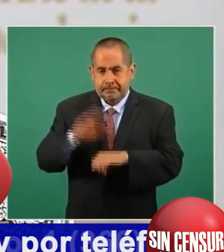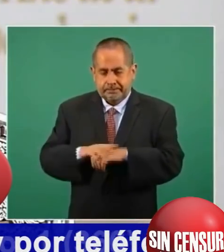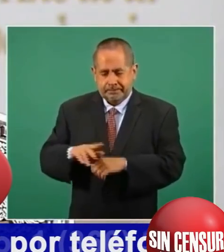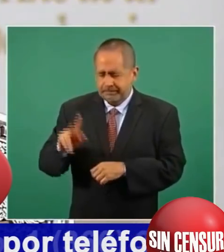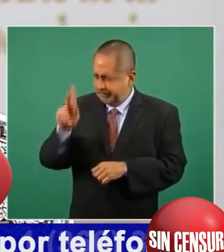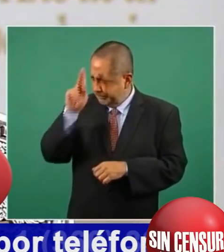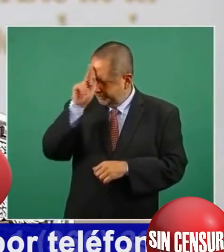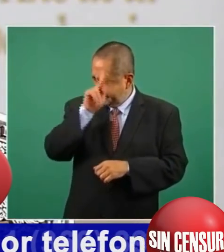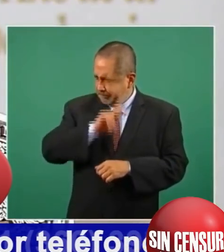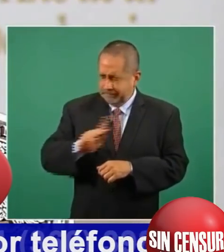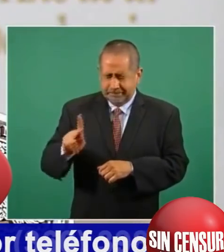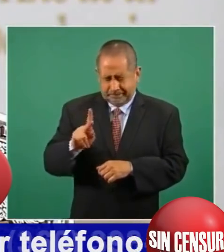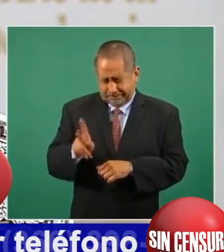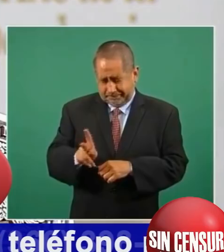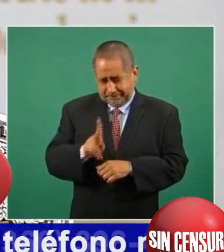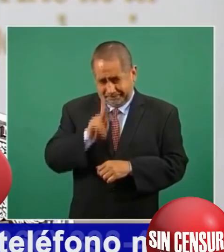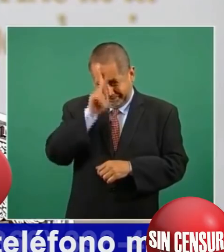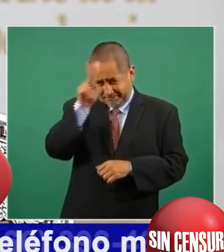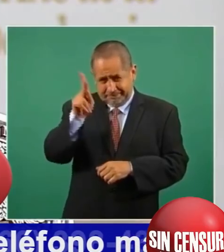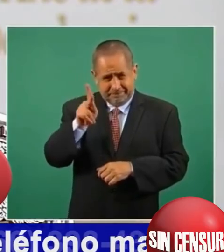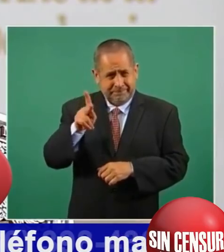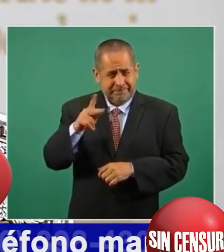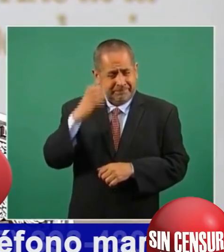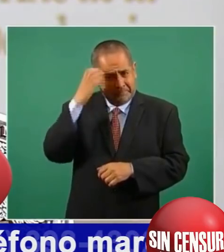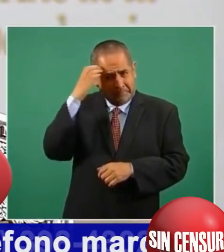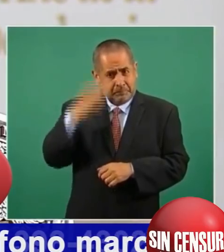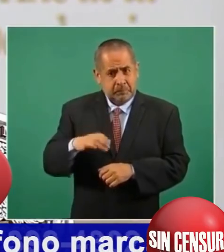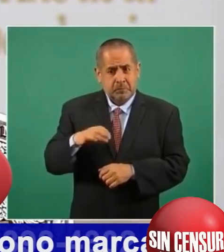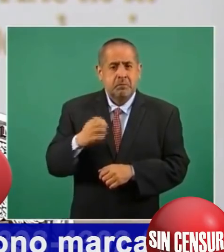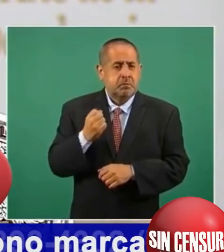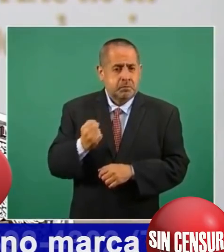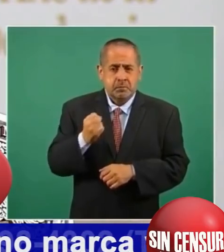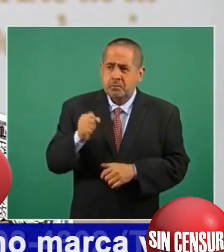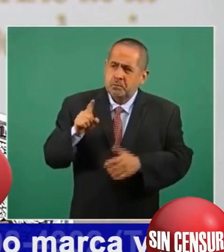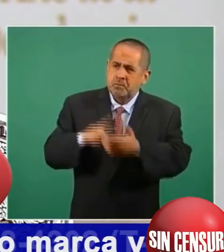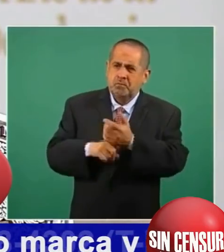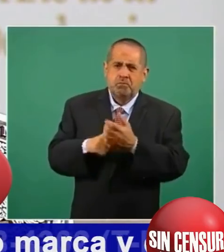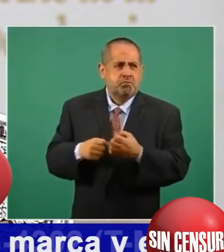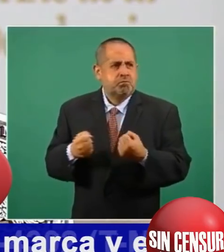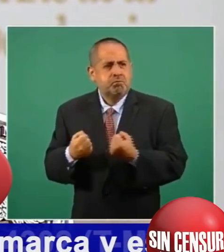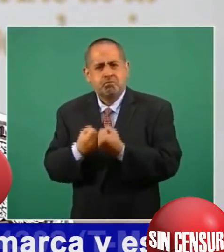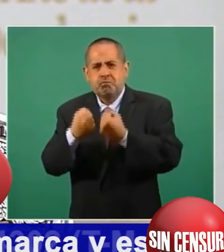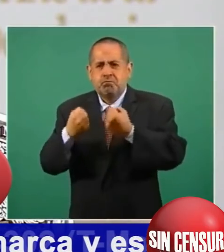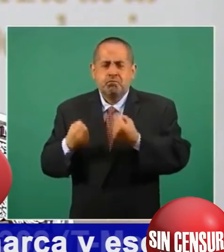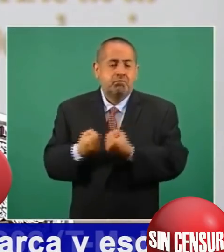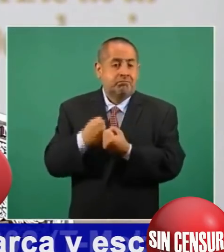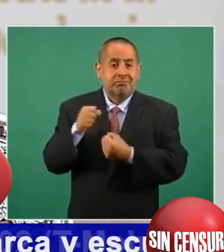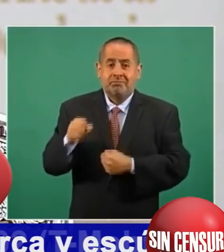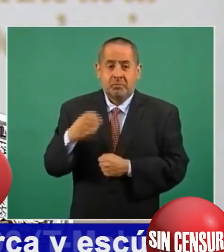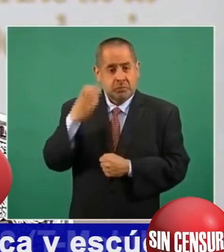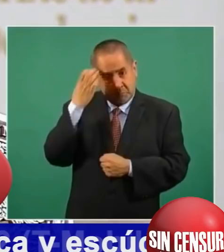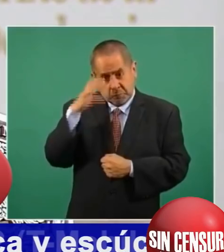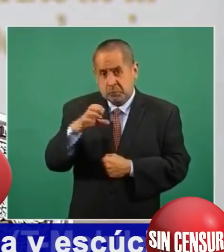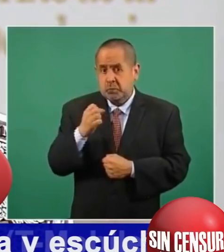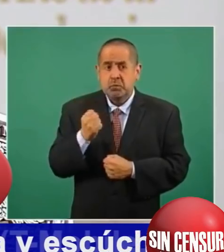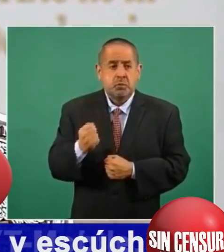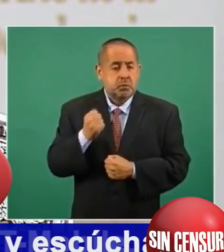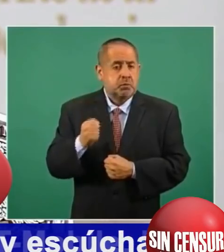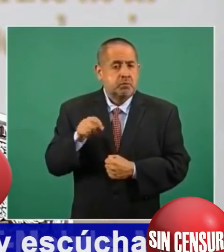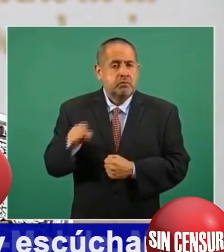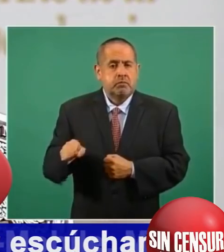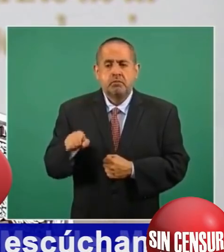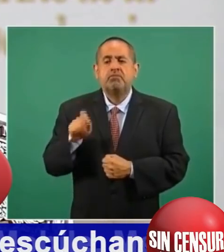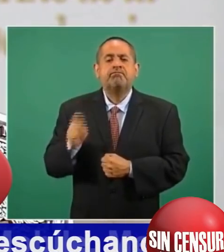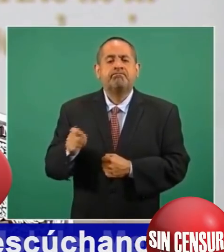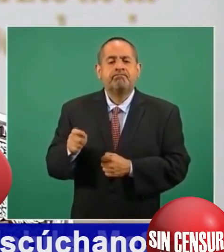violenta, de mayores enfrentamientos entre